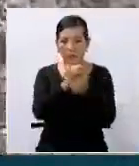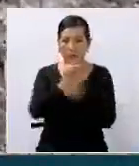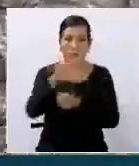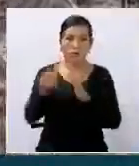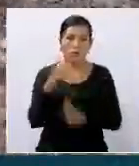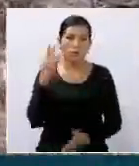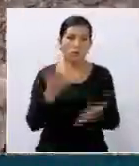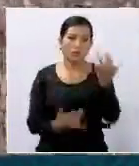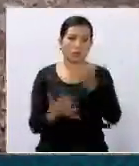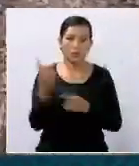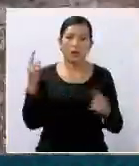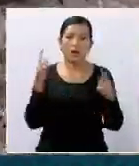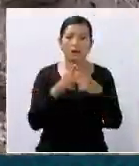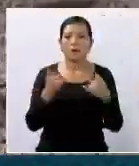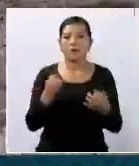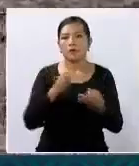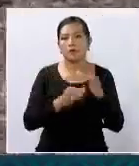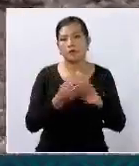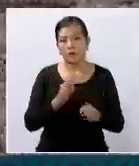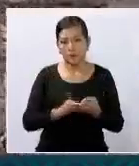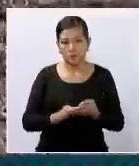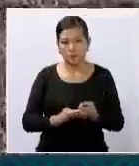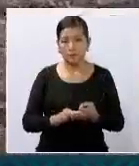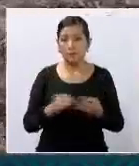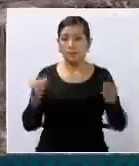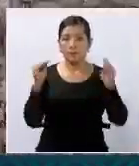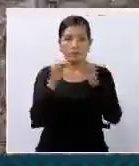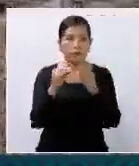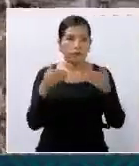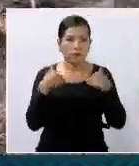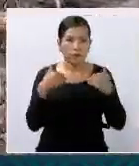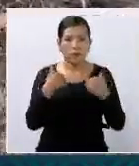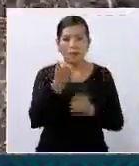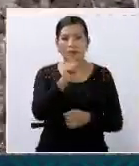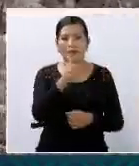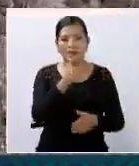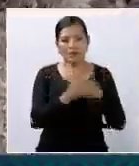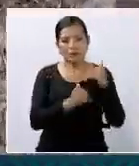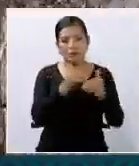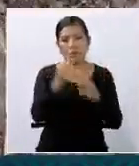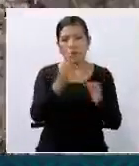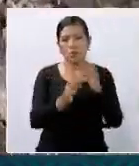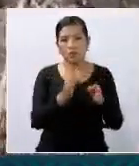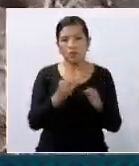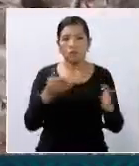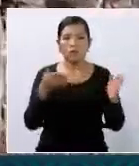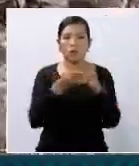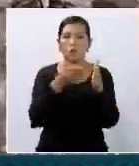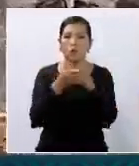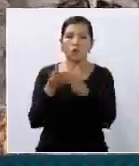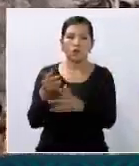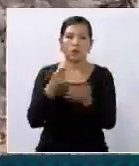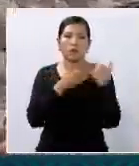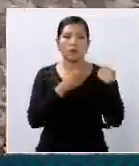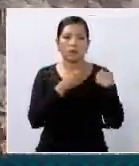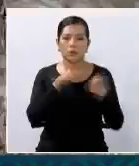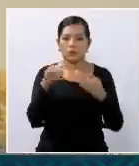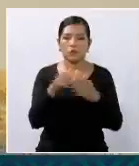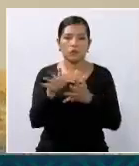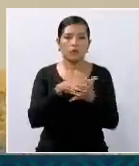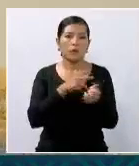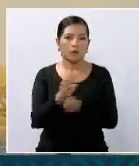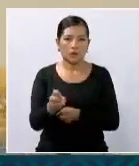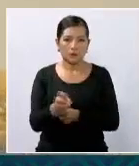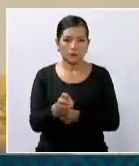incendios hasta la fecha de lo que va a la gestión. Se tiene 10 procesos iniciados contra los responsables de los desastres.